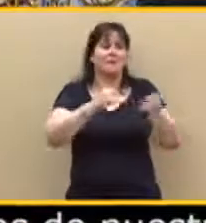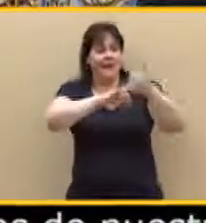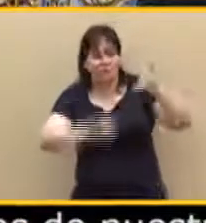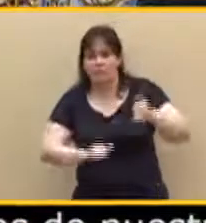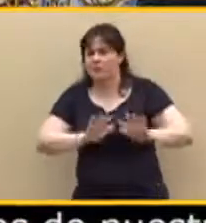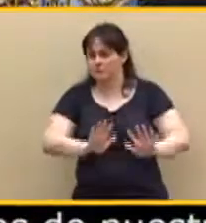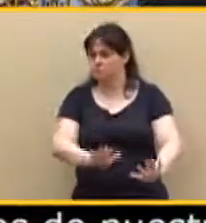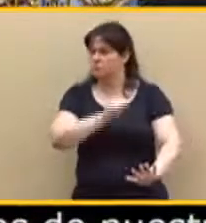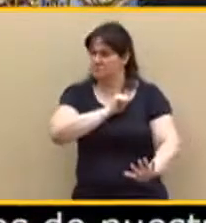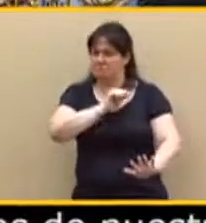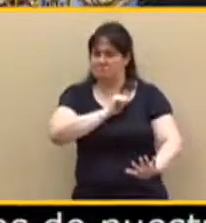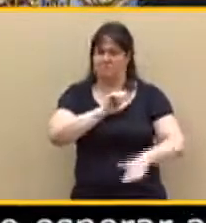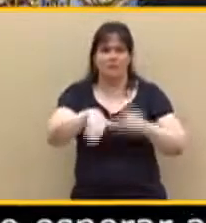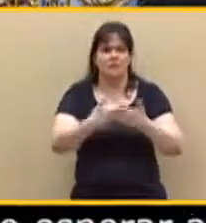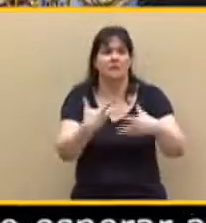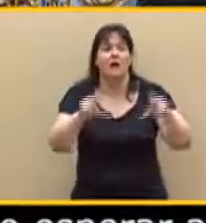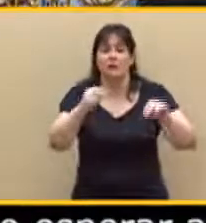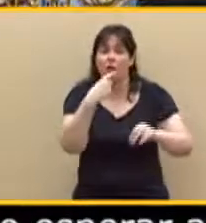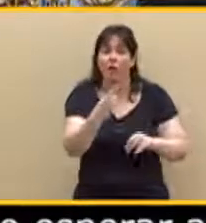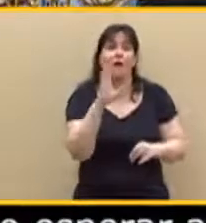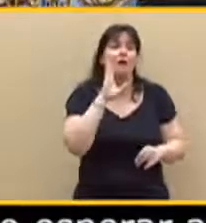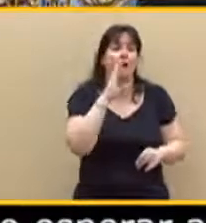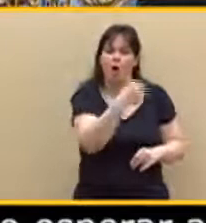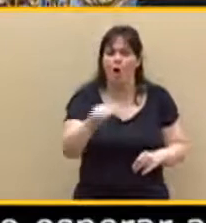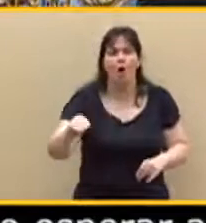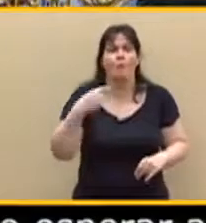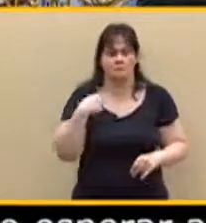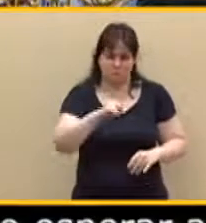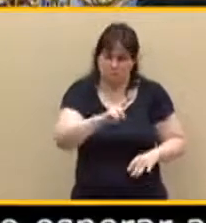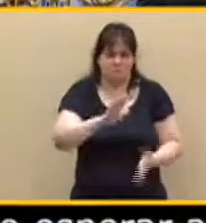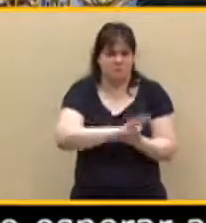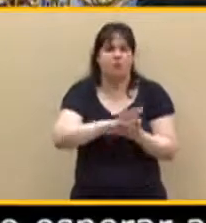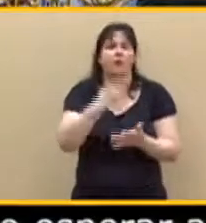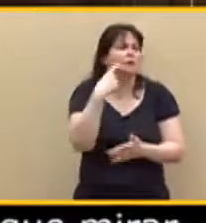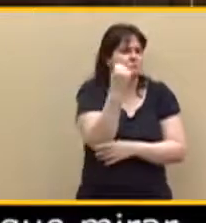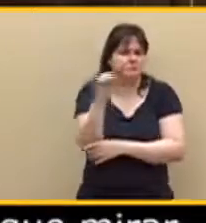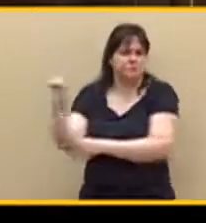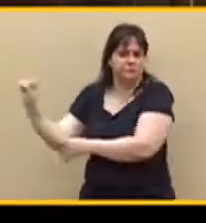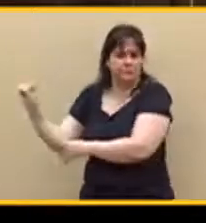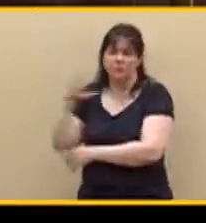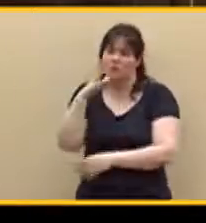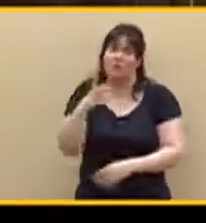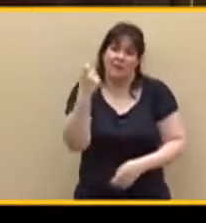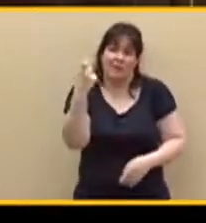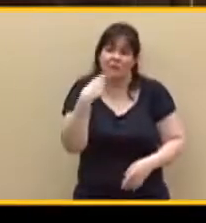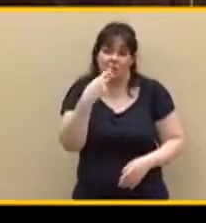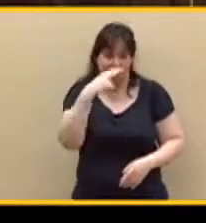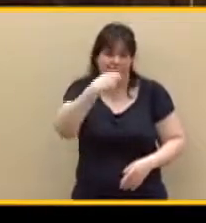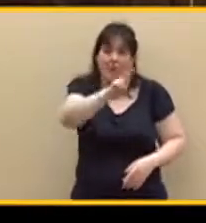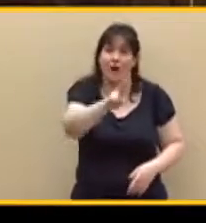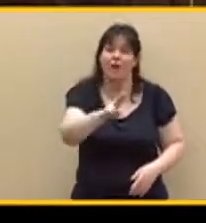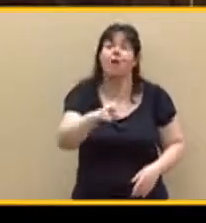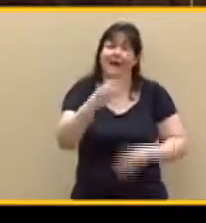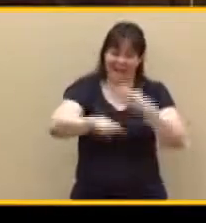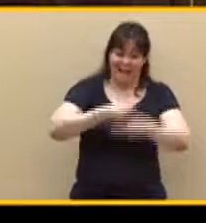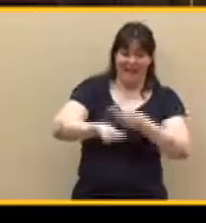decía antes, que hay que saber mirar para el otro lado. Le faltó citar al caudillo, a Francisco Franco, y decir aquello de haga como yo y no se